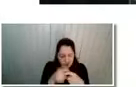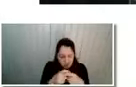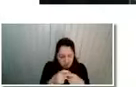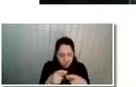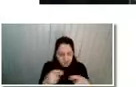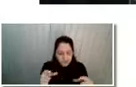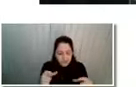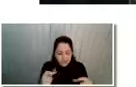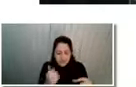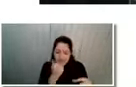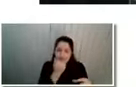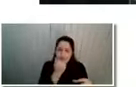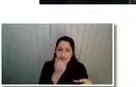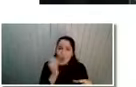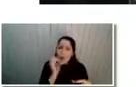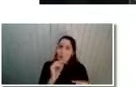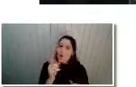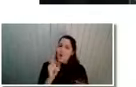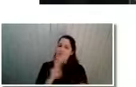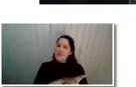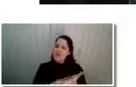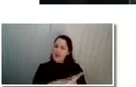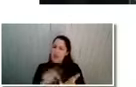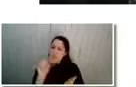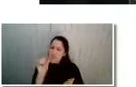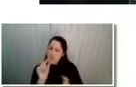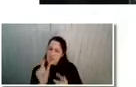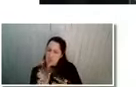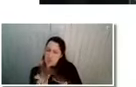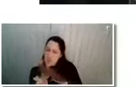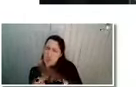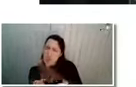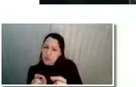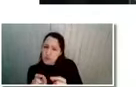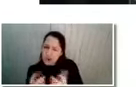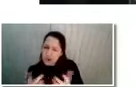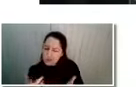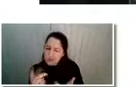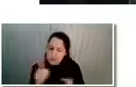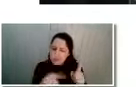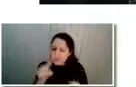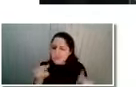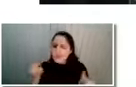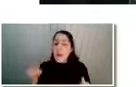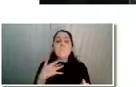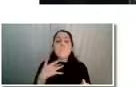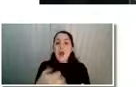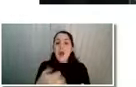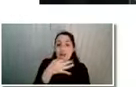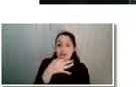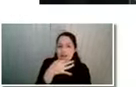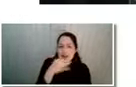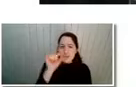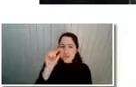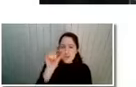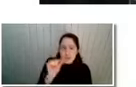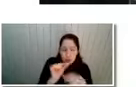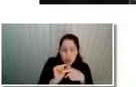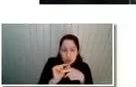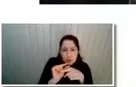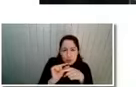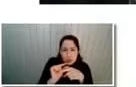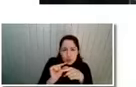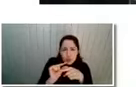en realidad hay muy poco virus? Porque esta curva verde se ve muy bajita. Se levanta, pero se levanta